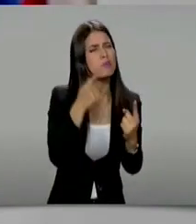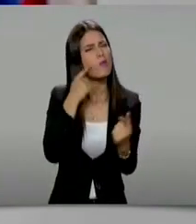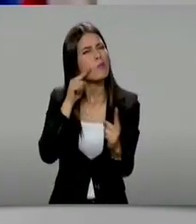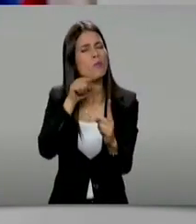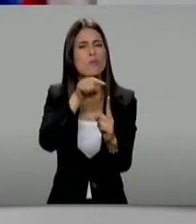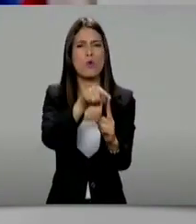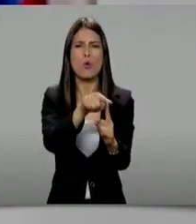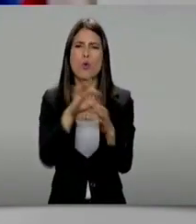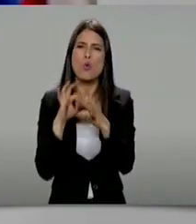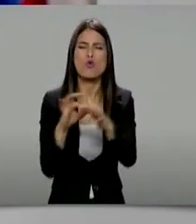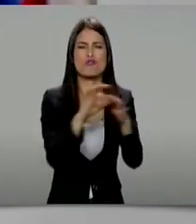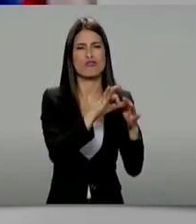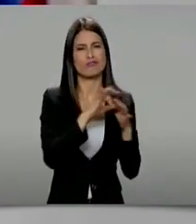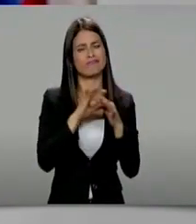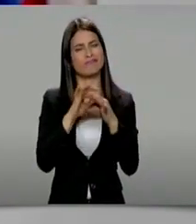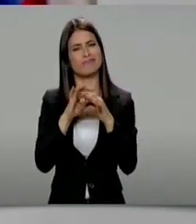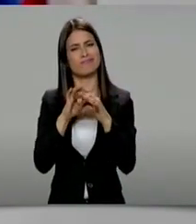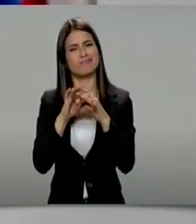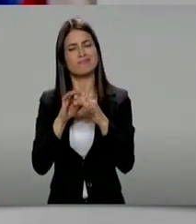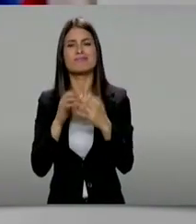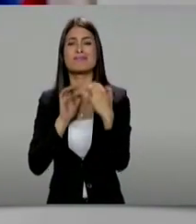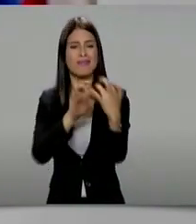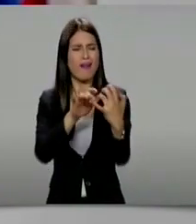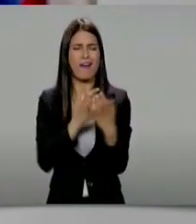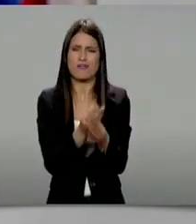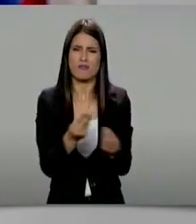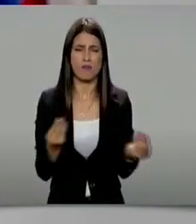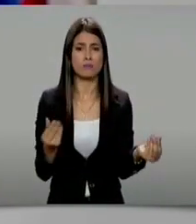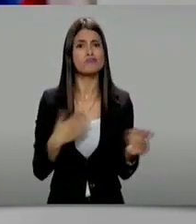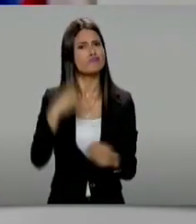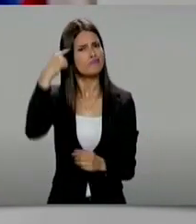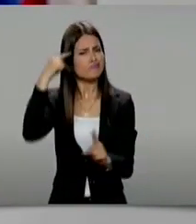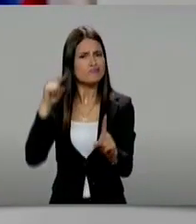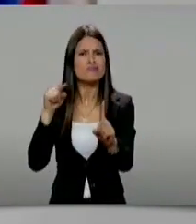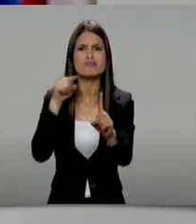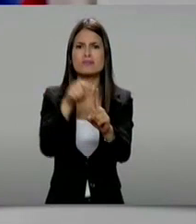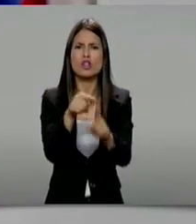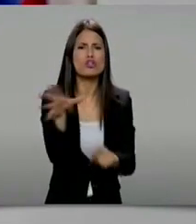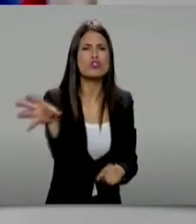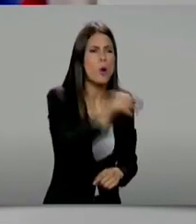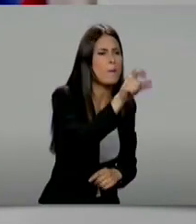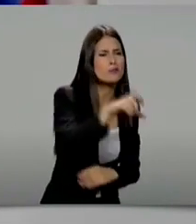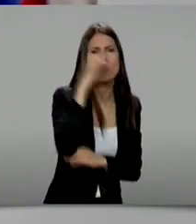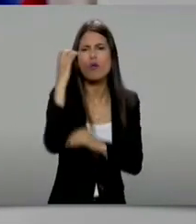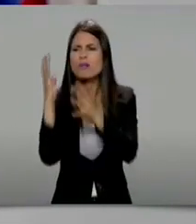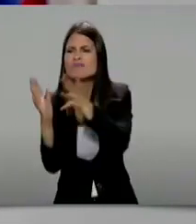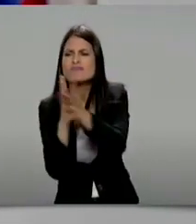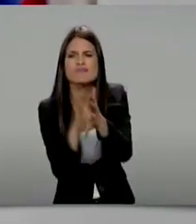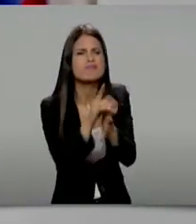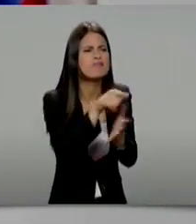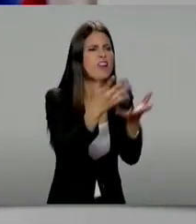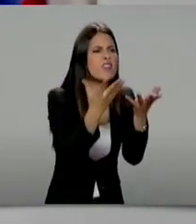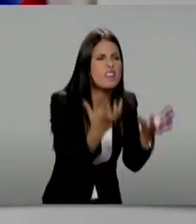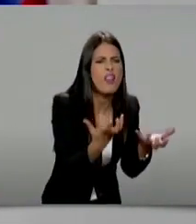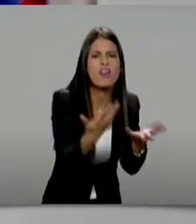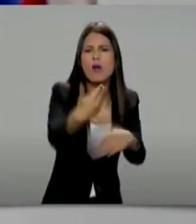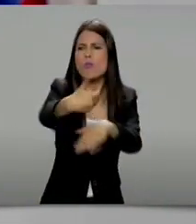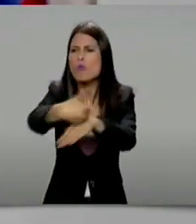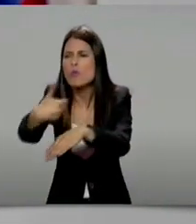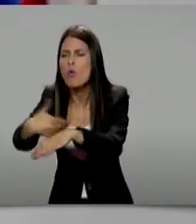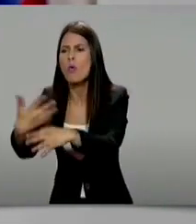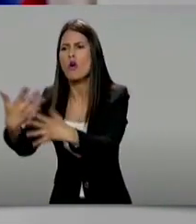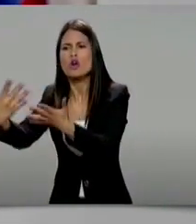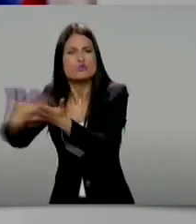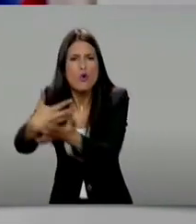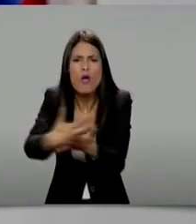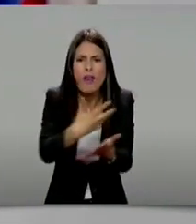las voces de todos los colombianos recoger sus esperanzas y sus preocupaciones sobre el acuerdo recoger también sus